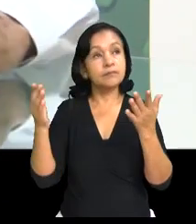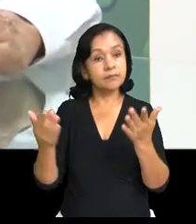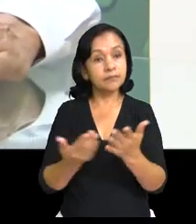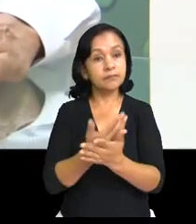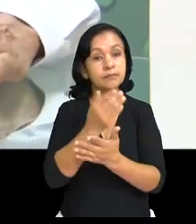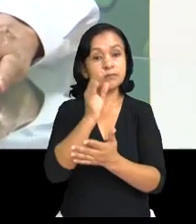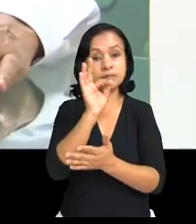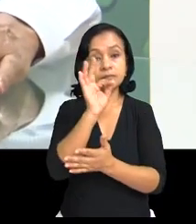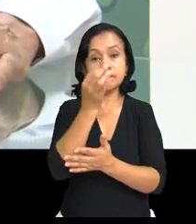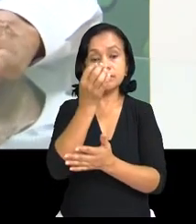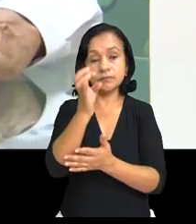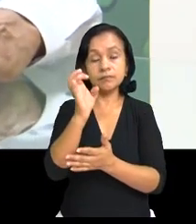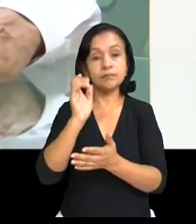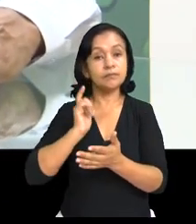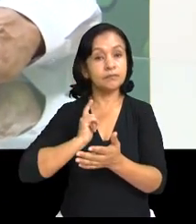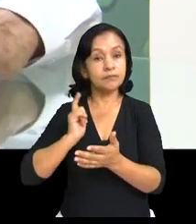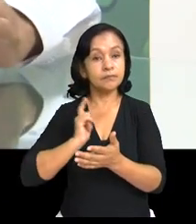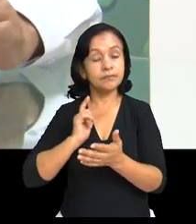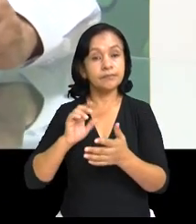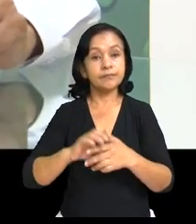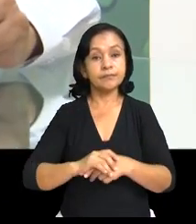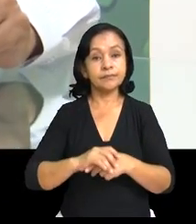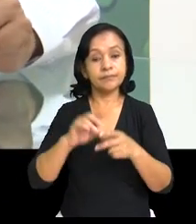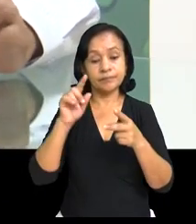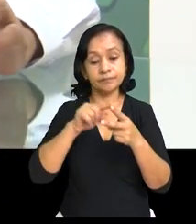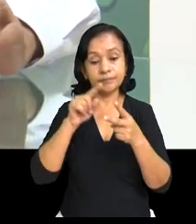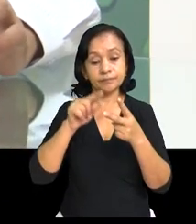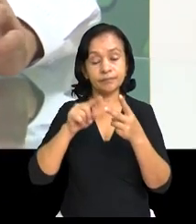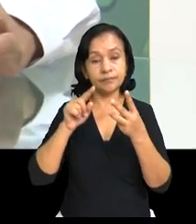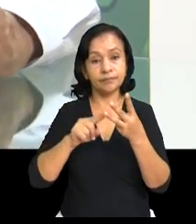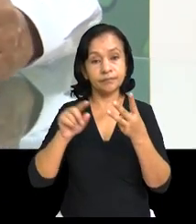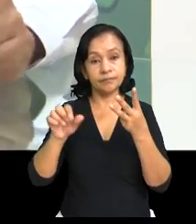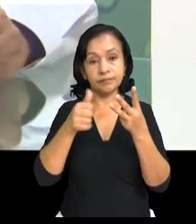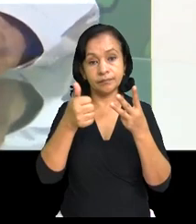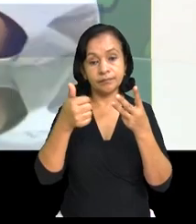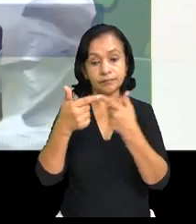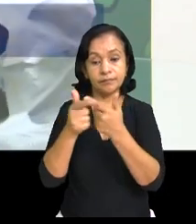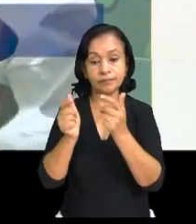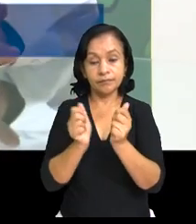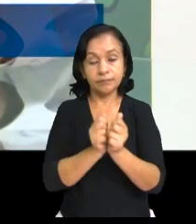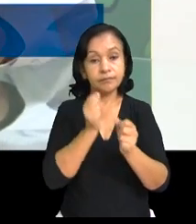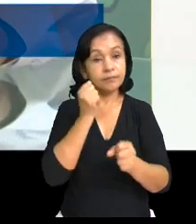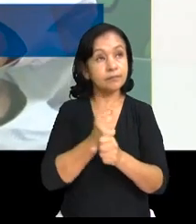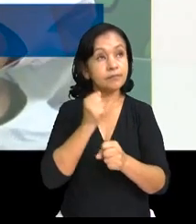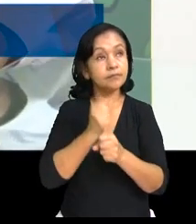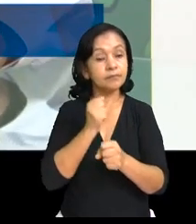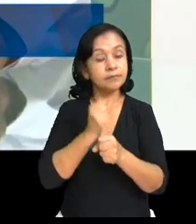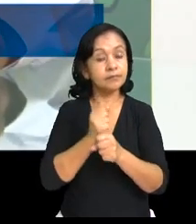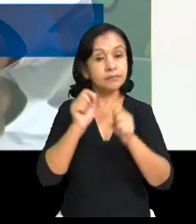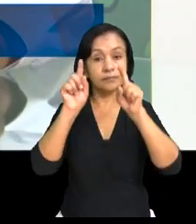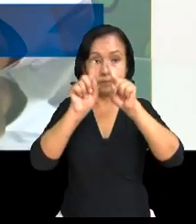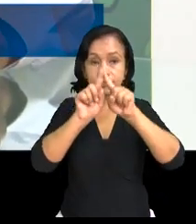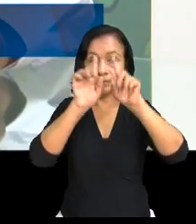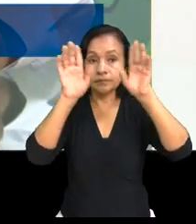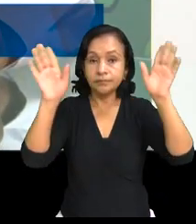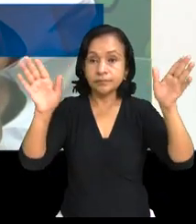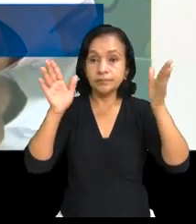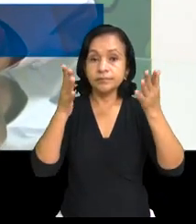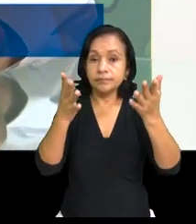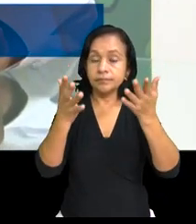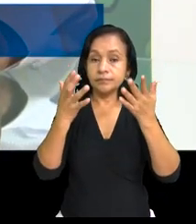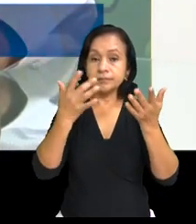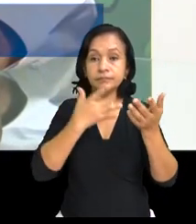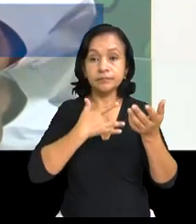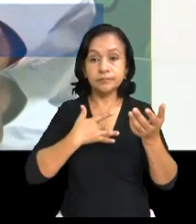está integrado en 3 de 6 grupos de trabajo donde van a estar claros qué es lo que nosotros